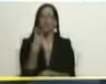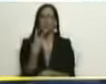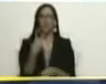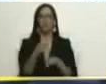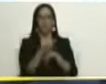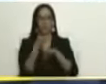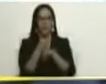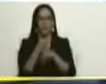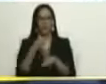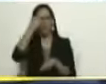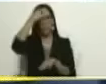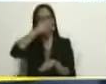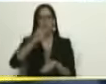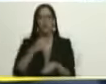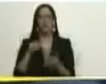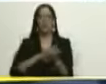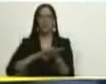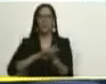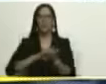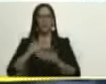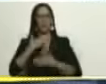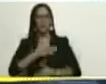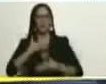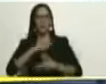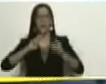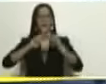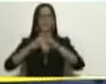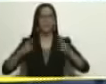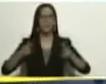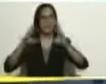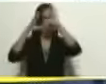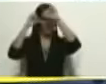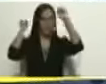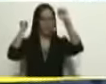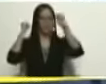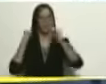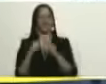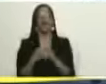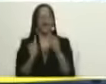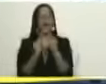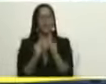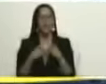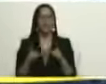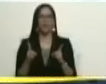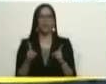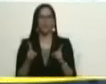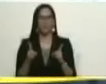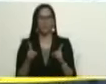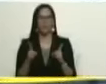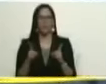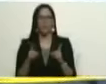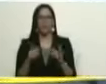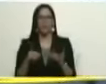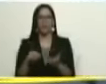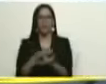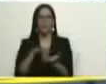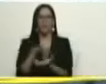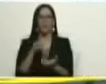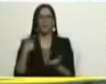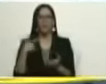pueblos una solución satisfactoria, pacífica y diplomática a la diferencia y a la controversia que hemos